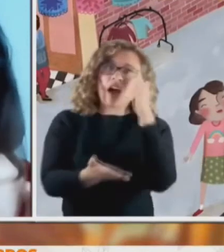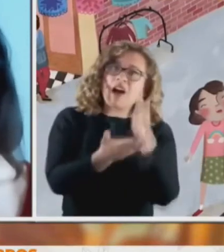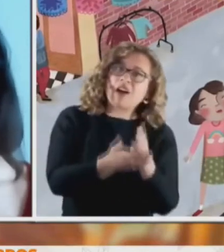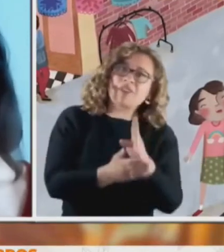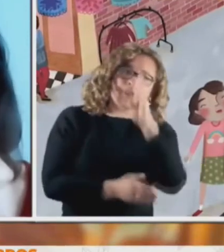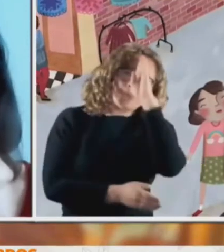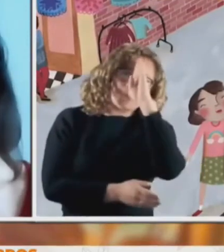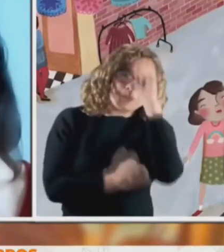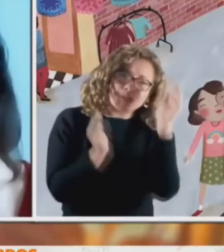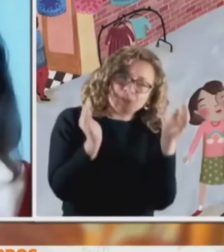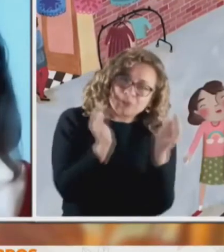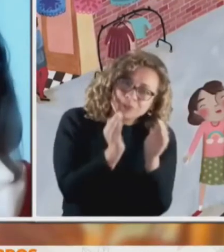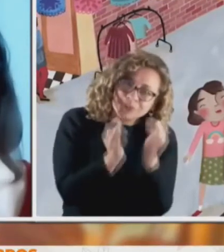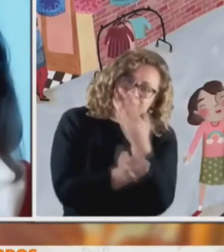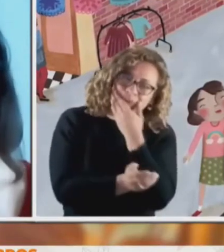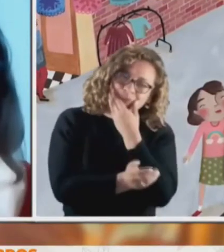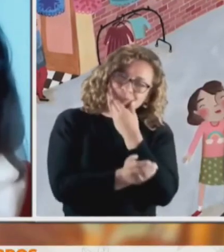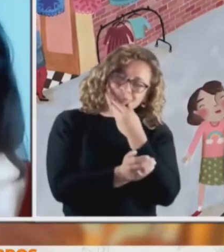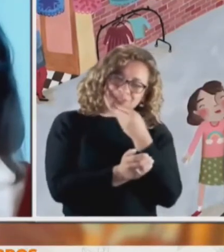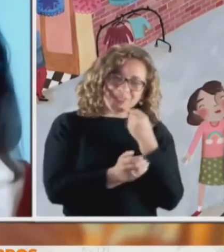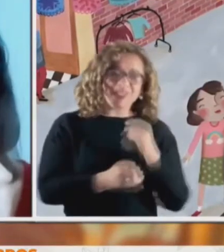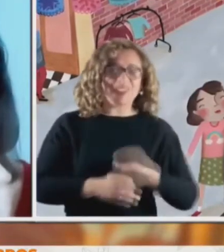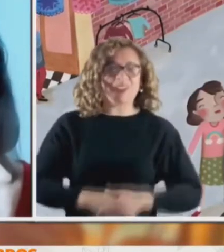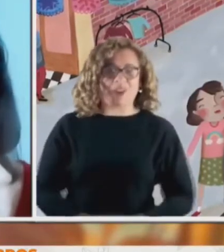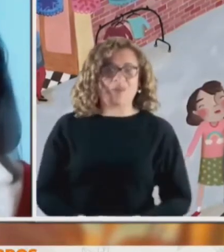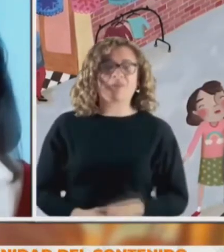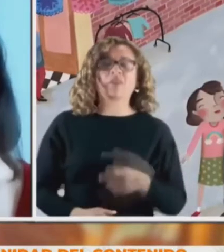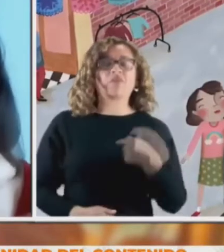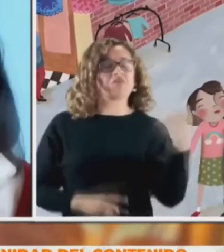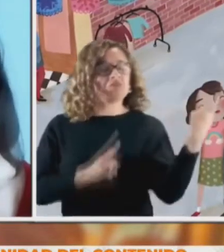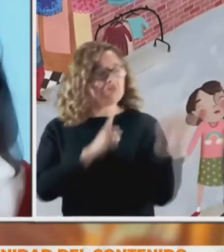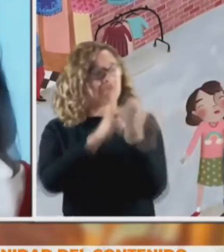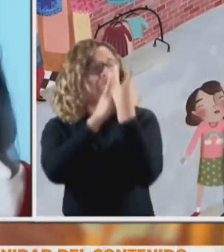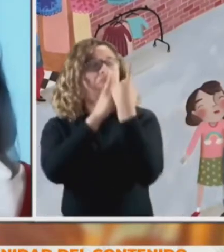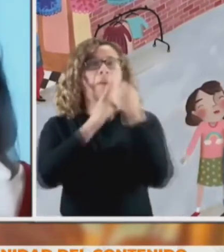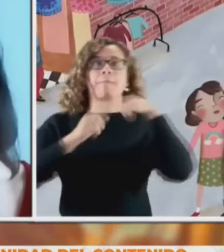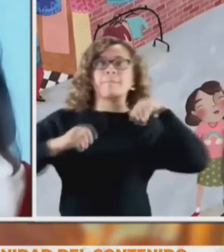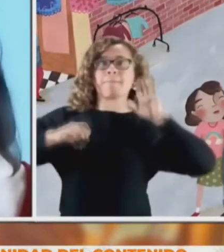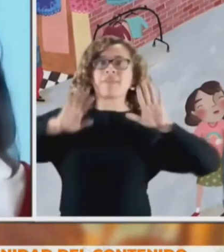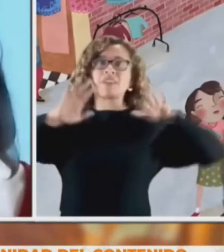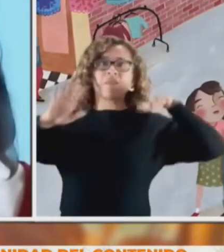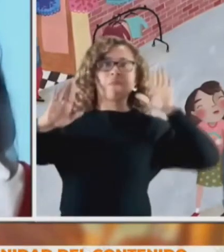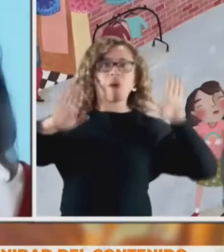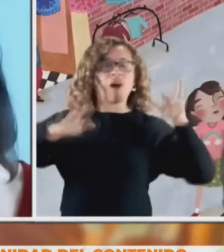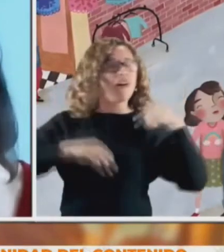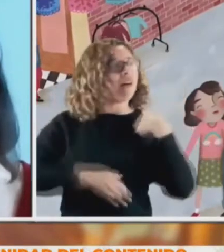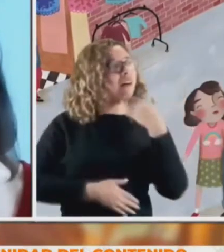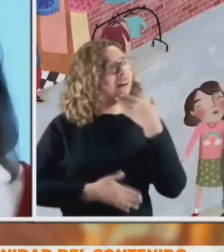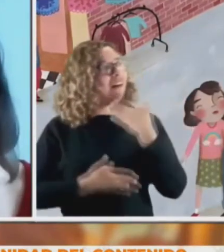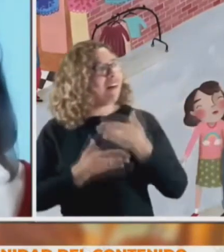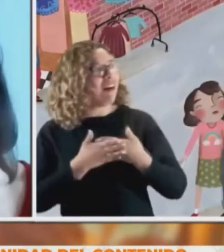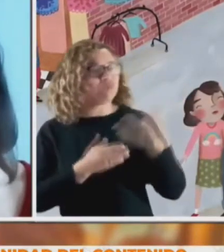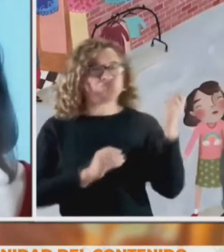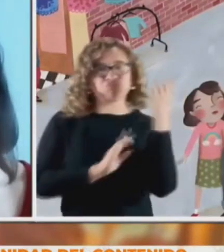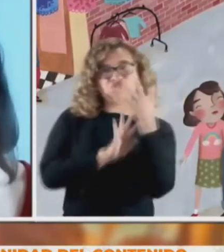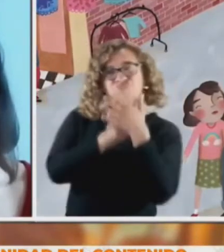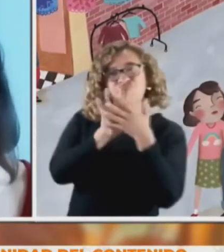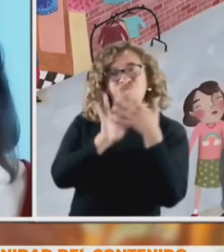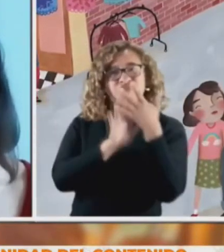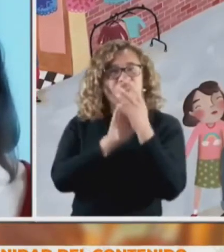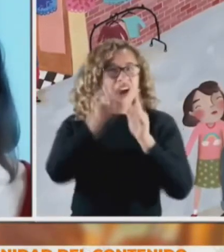ustedes entran a la página Planeta Sostenible, audiolibros, y van a poder descargar muchos